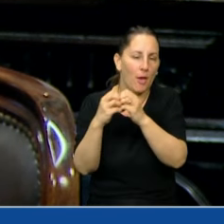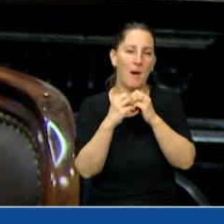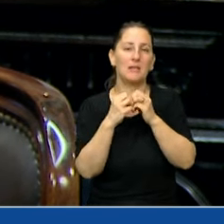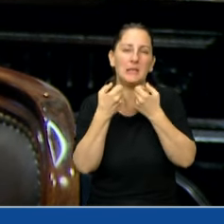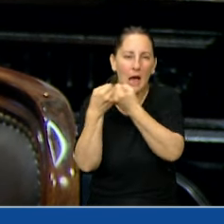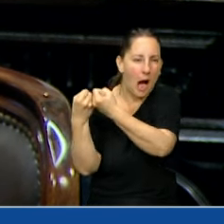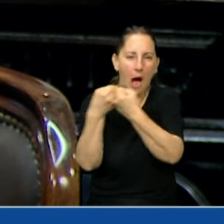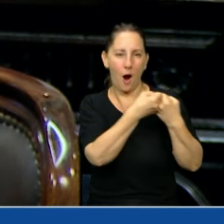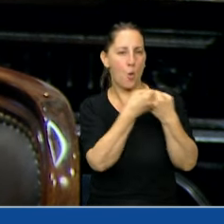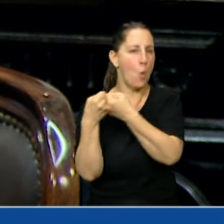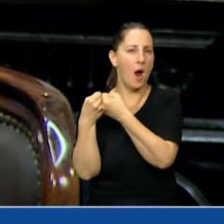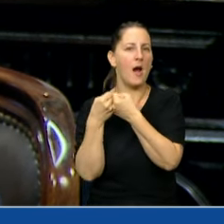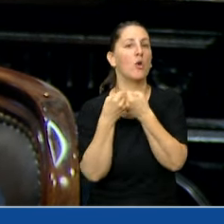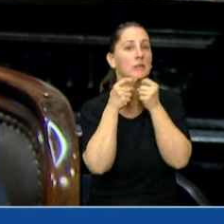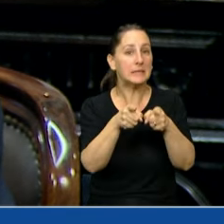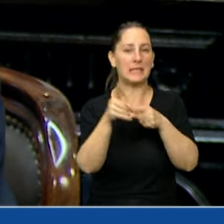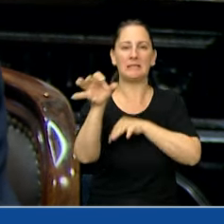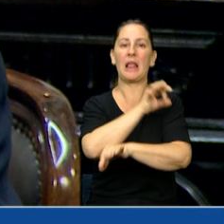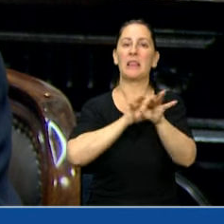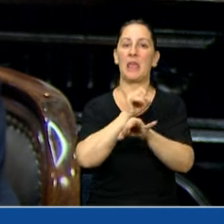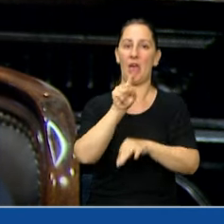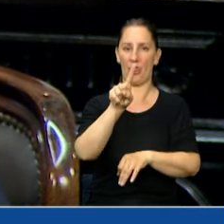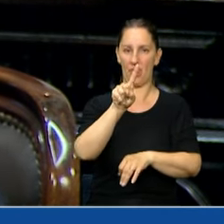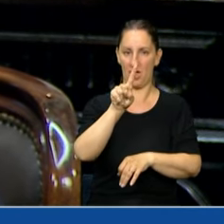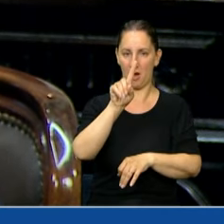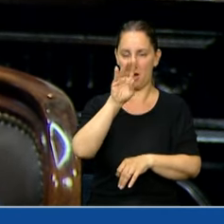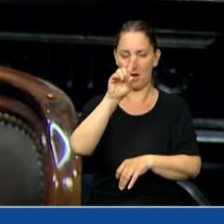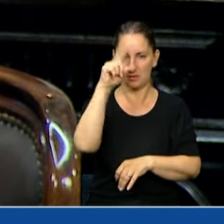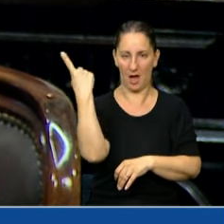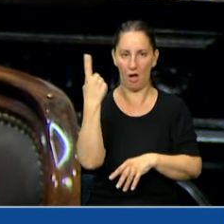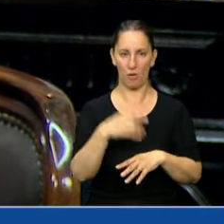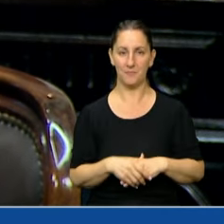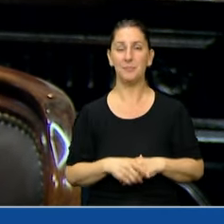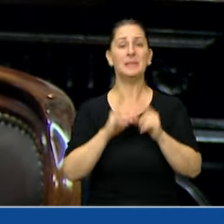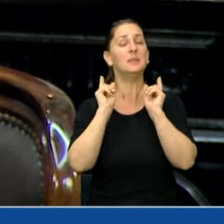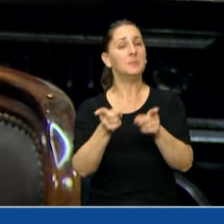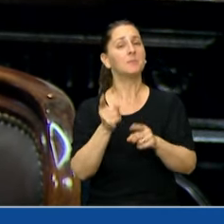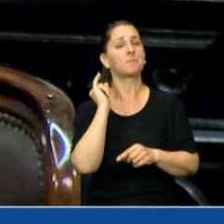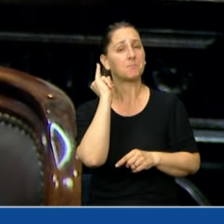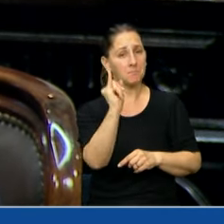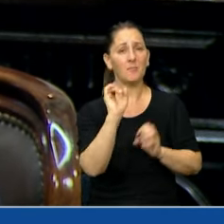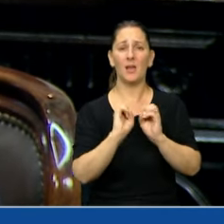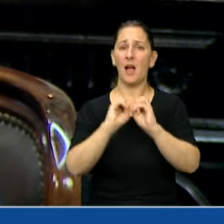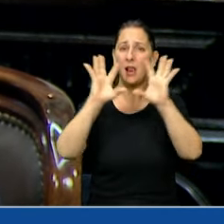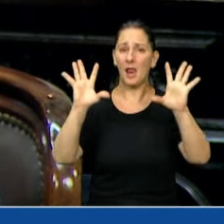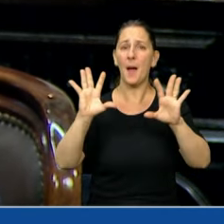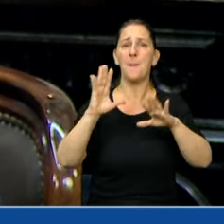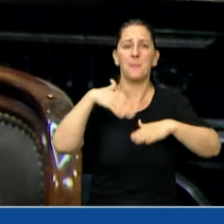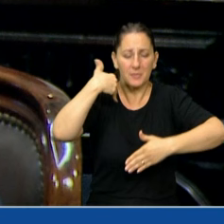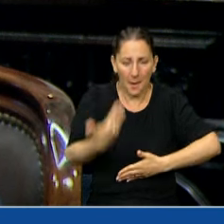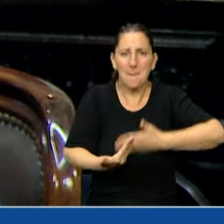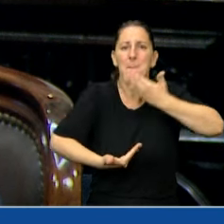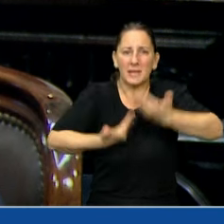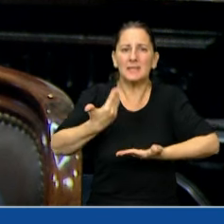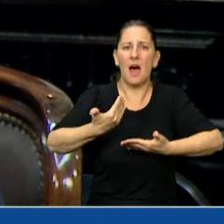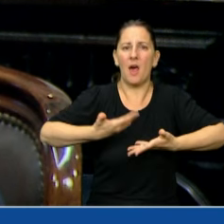consensuar dentro de una política de estado finalmente debemos dejar en claro que también el tiempo de puesta en marcha este tipo